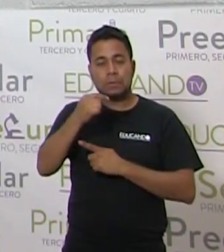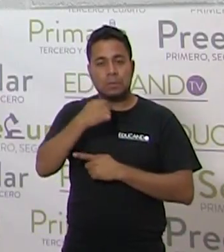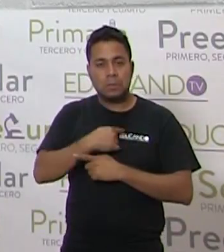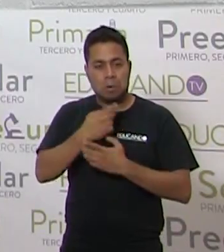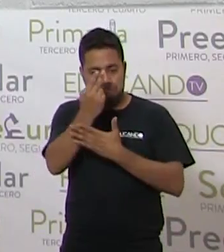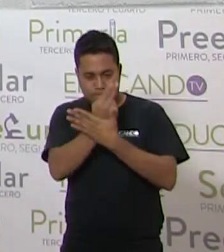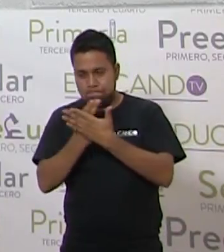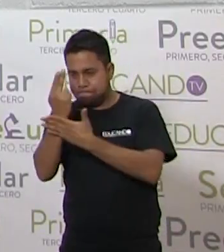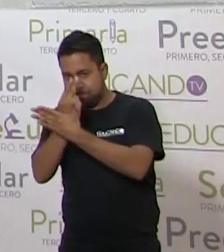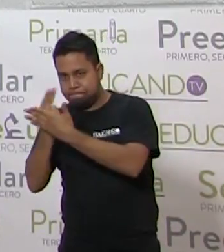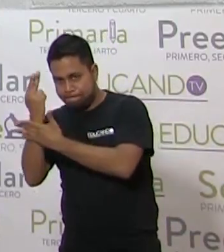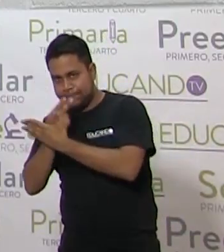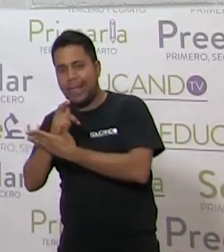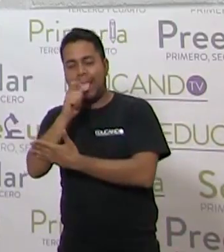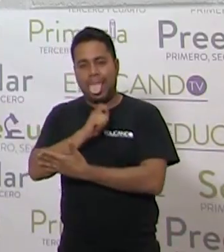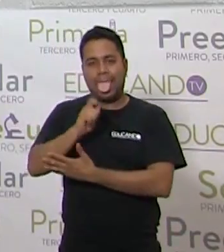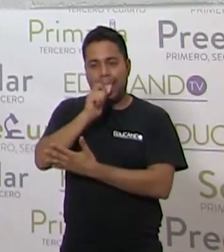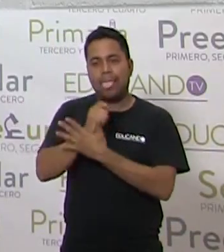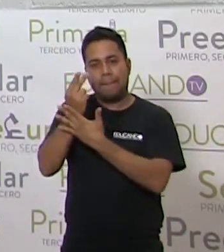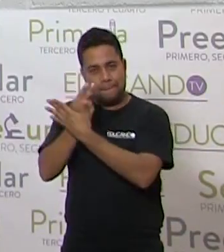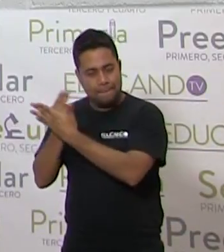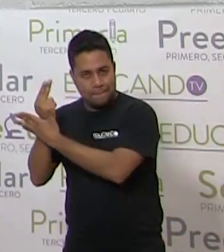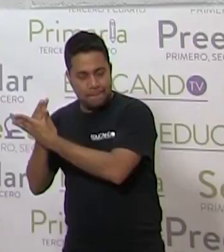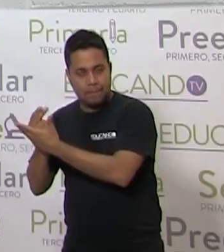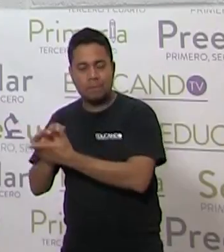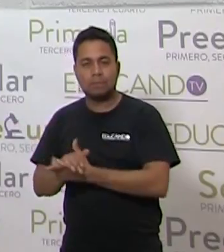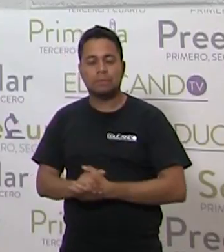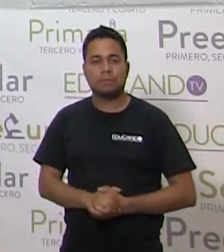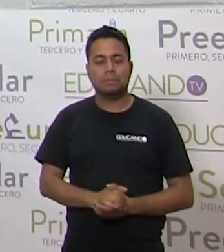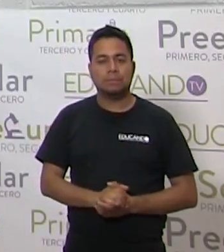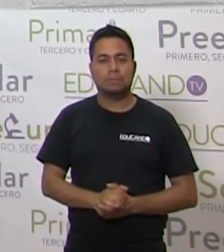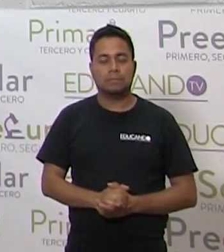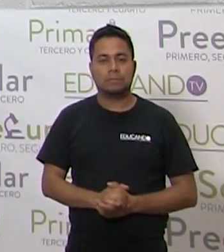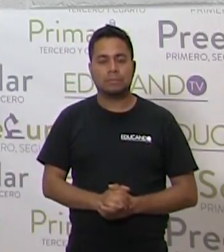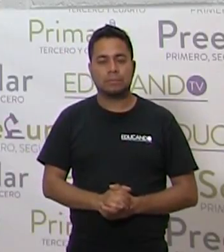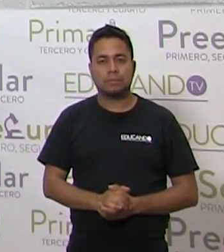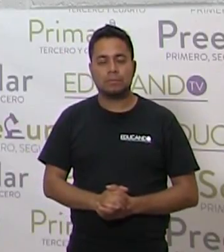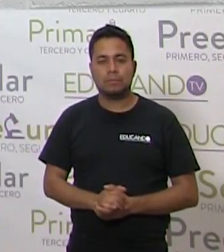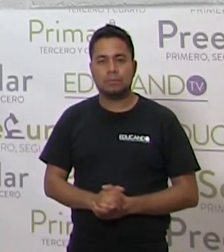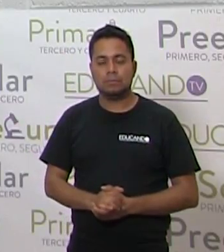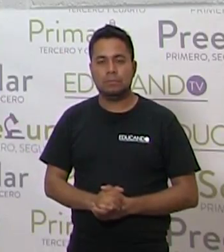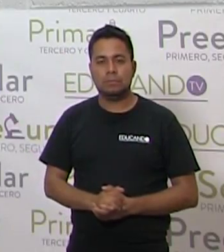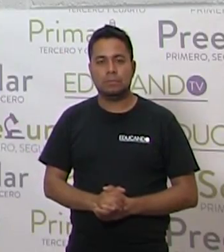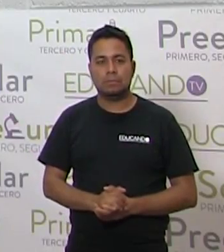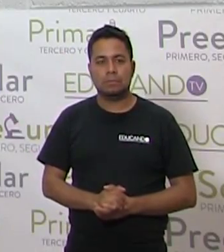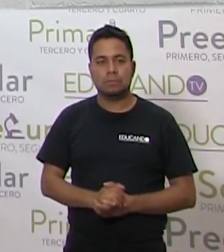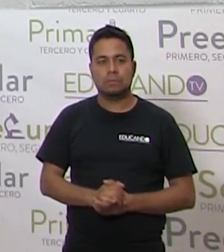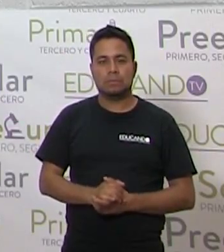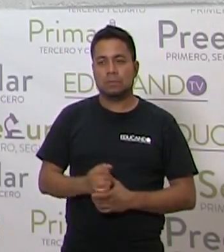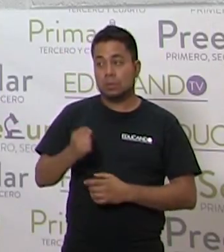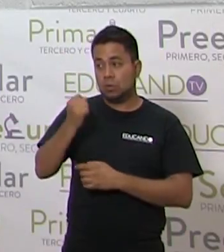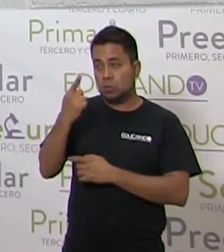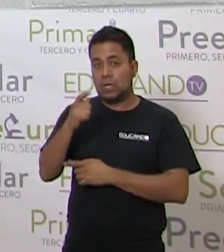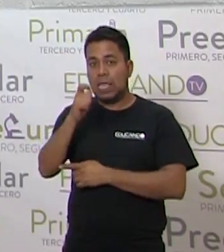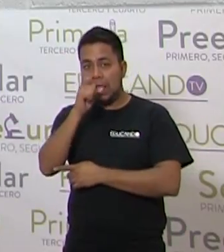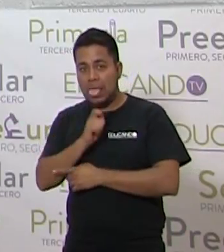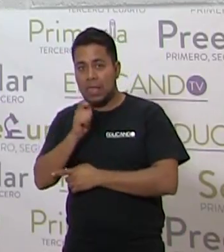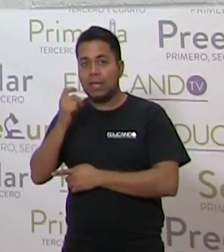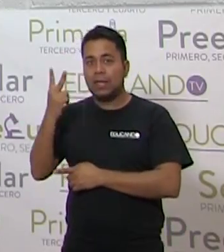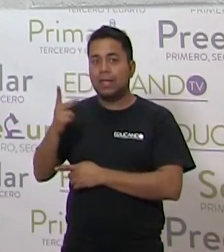a dibujar aquí Unas paletas así rapidísimo eh aquí está una